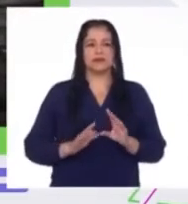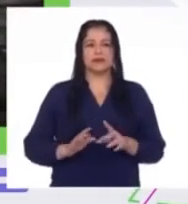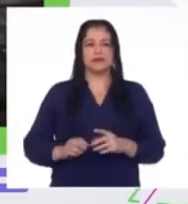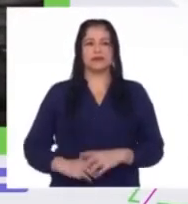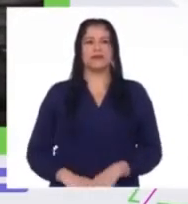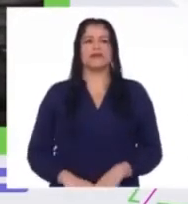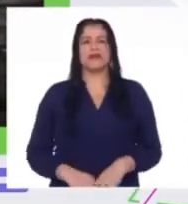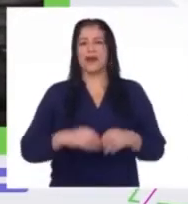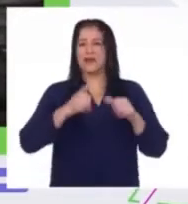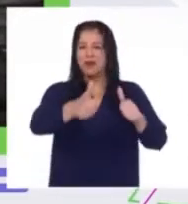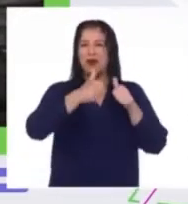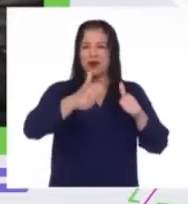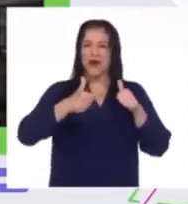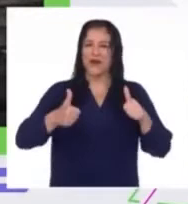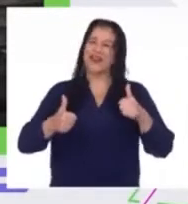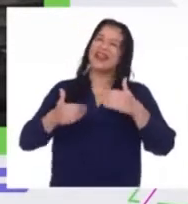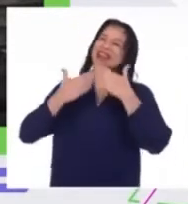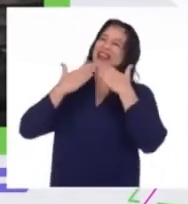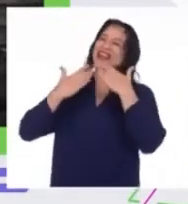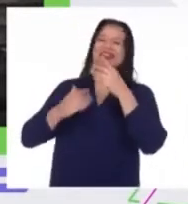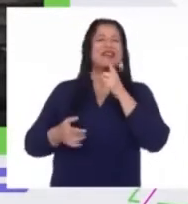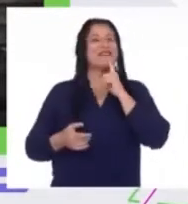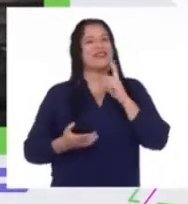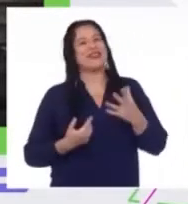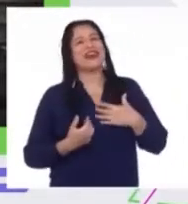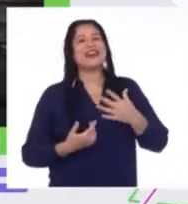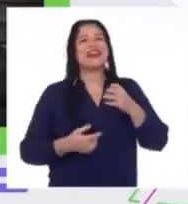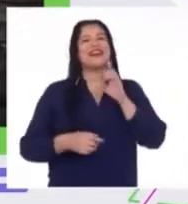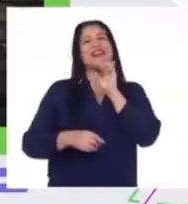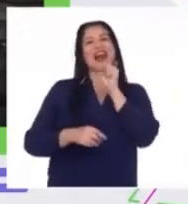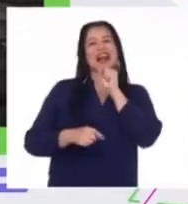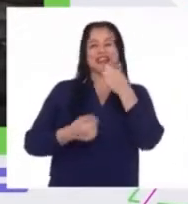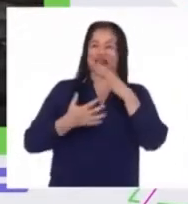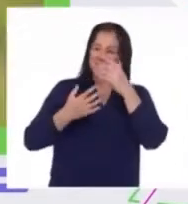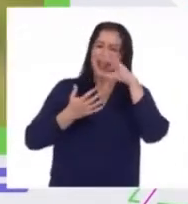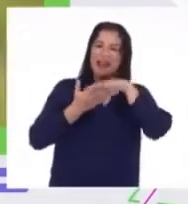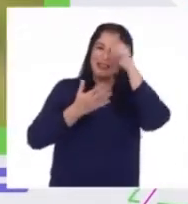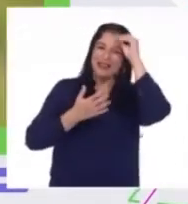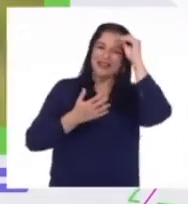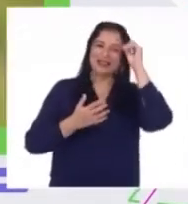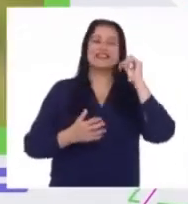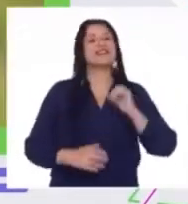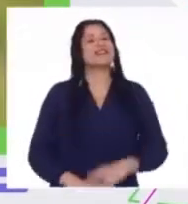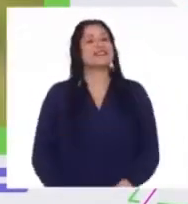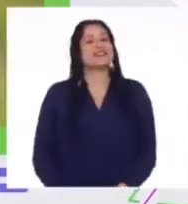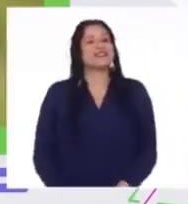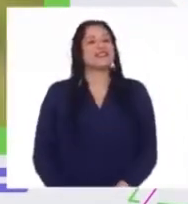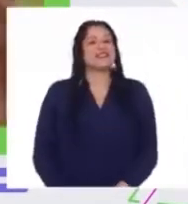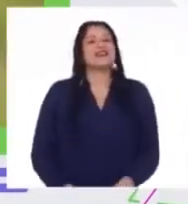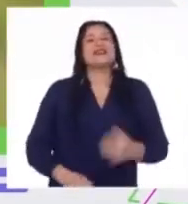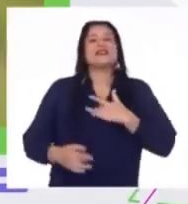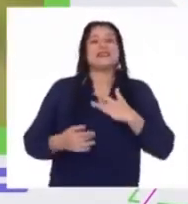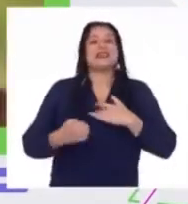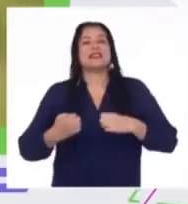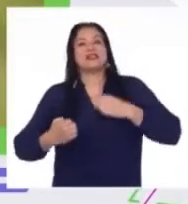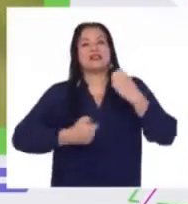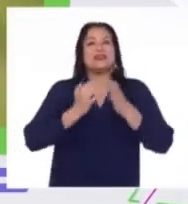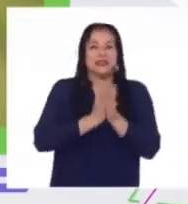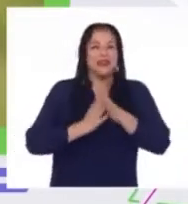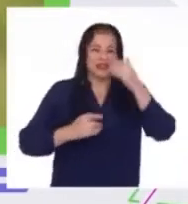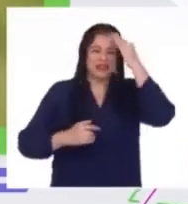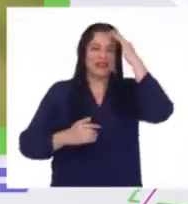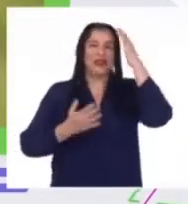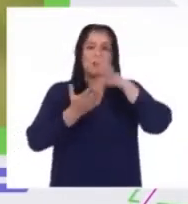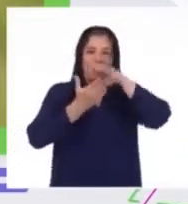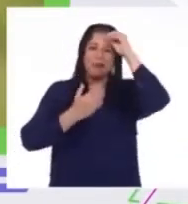uparunataka. Muy bien, Lina. Eso es que me cae, papito, me saca mi canción. Uy, qué buena. No sé, me siento tan emocionada y voy a aprender